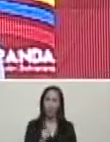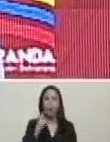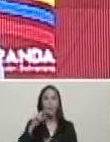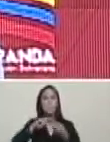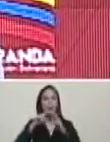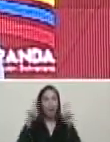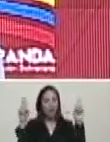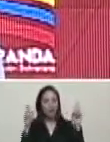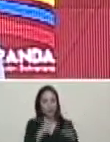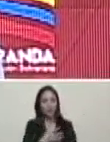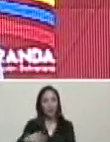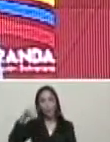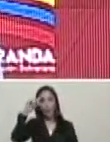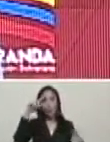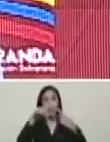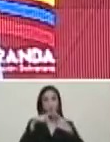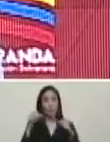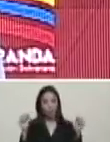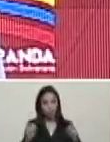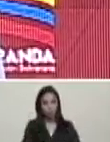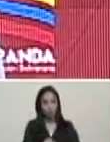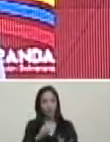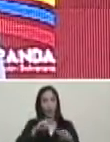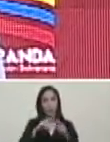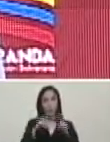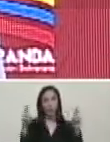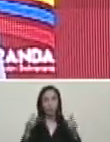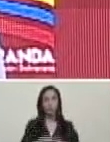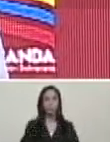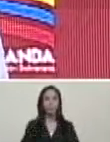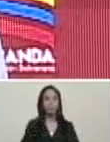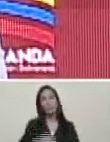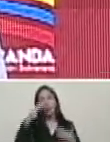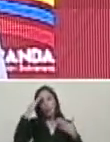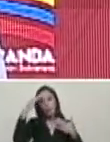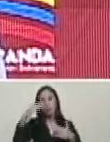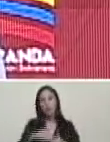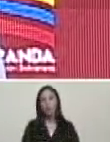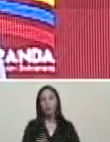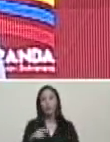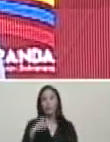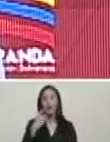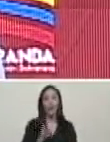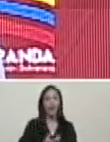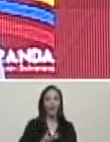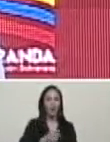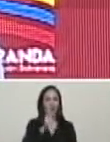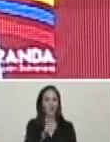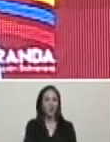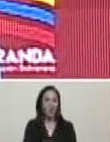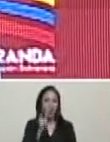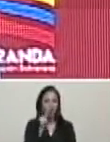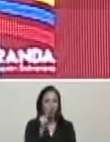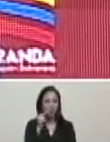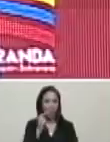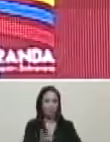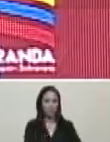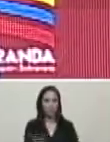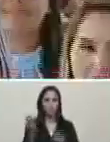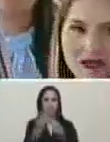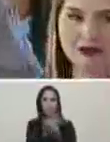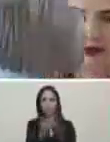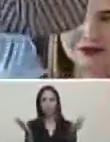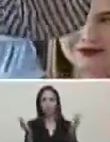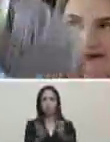paz. Y paz vamos a tener. Bueno, un saludo al alcalde de Independencia, Ismael Capinel.